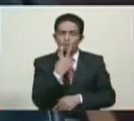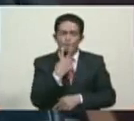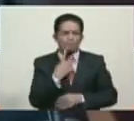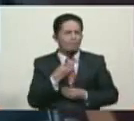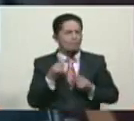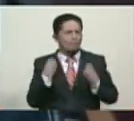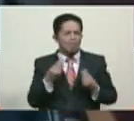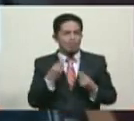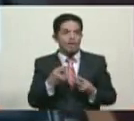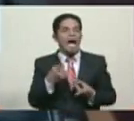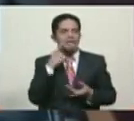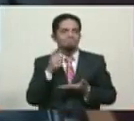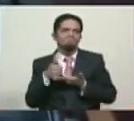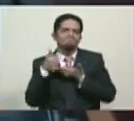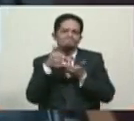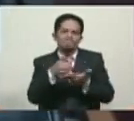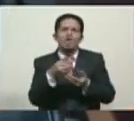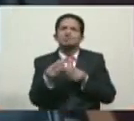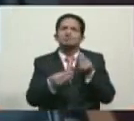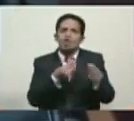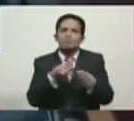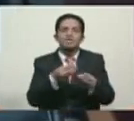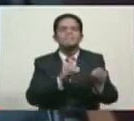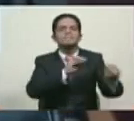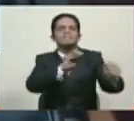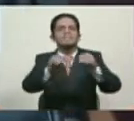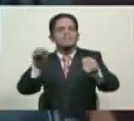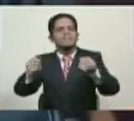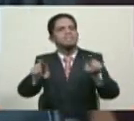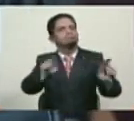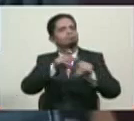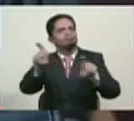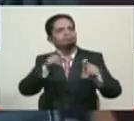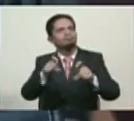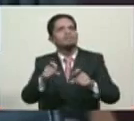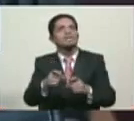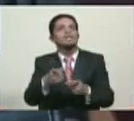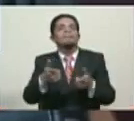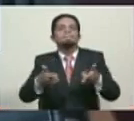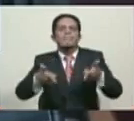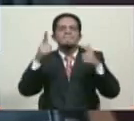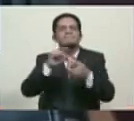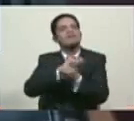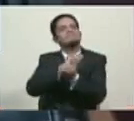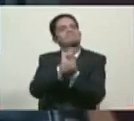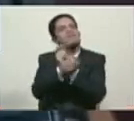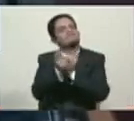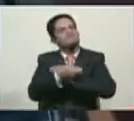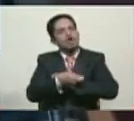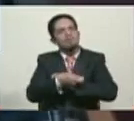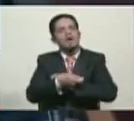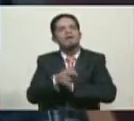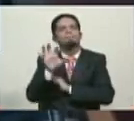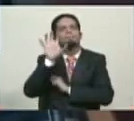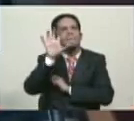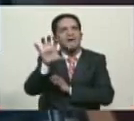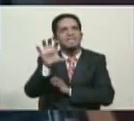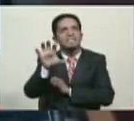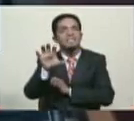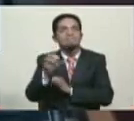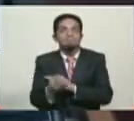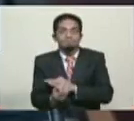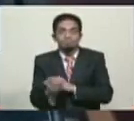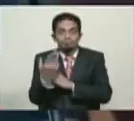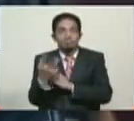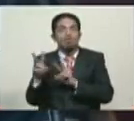prometí abrir caminos mediante una asamblea constituyente originaria que permitiera transformar el Estado y crear el ordenamiento